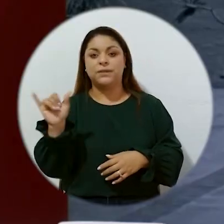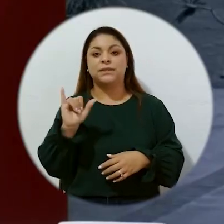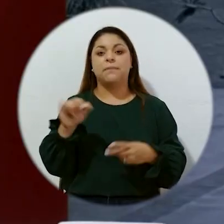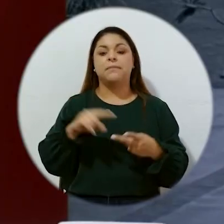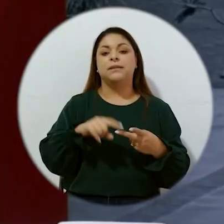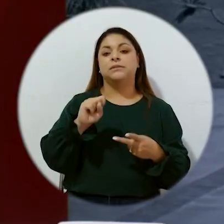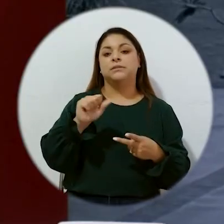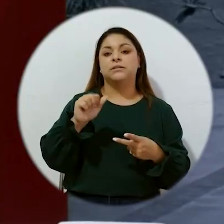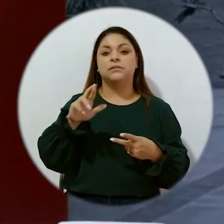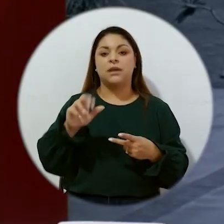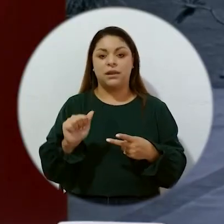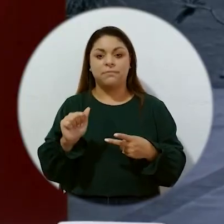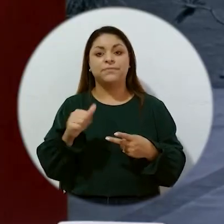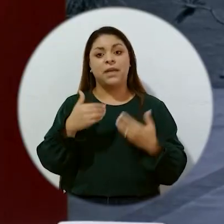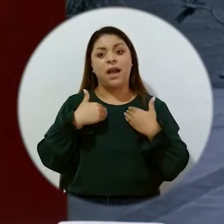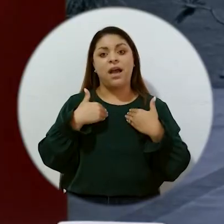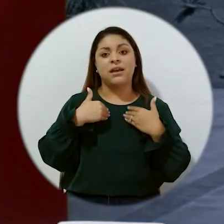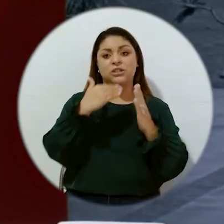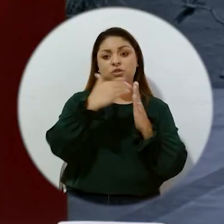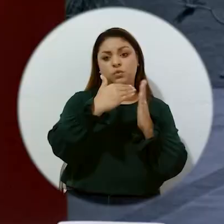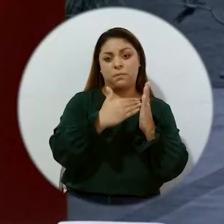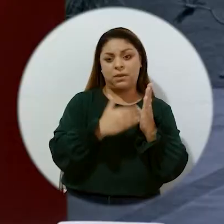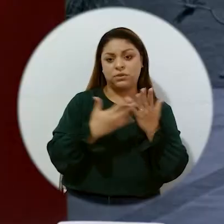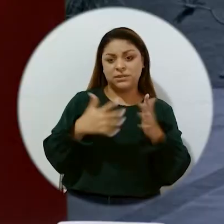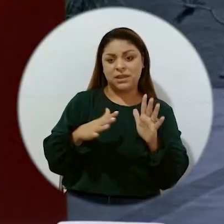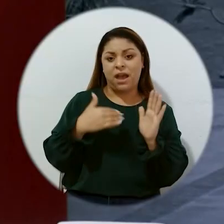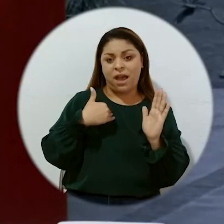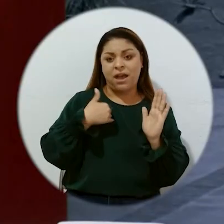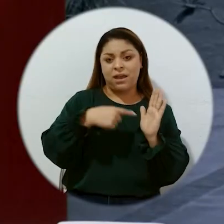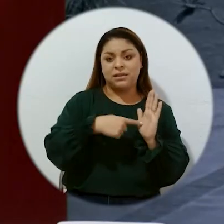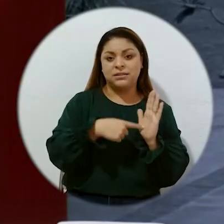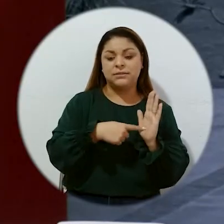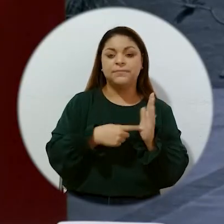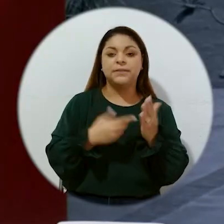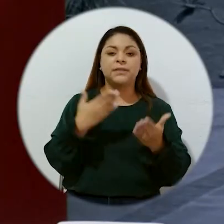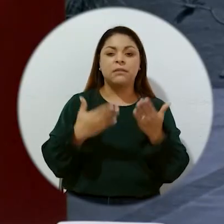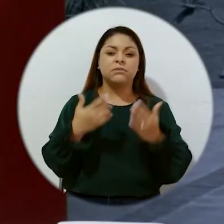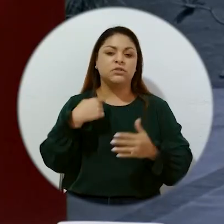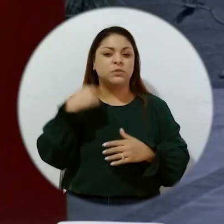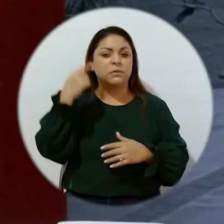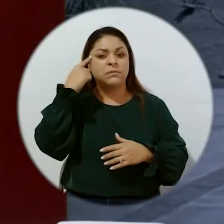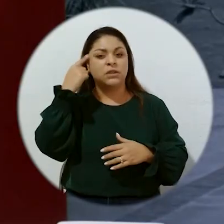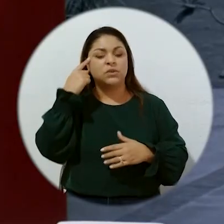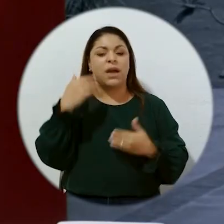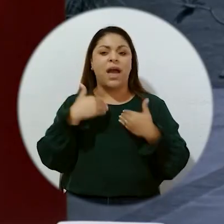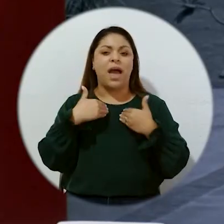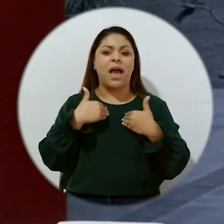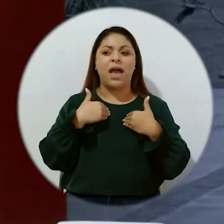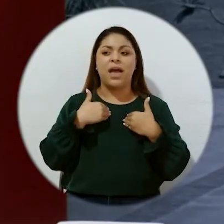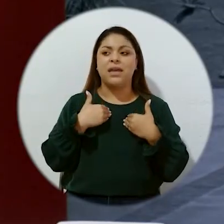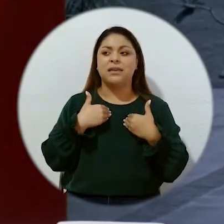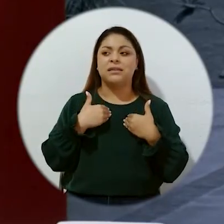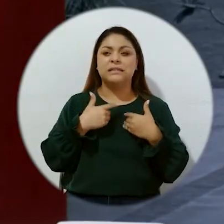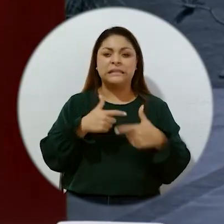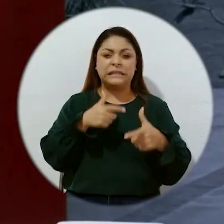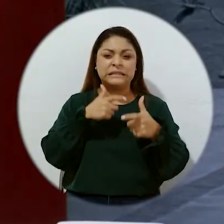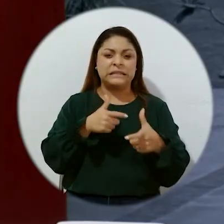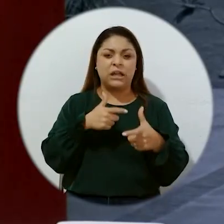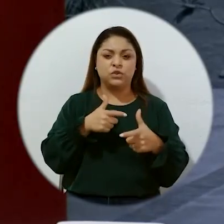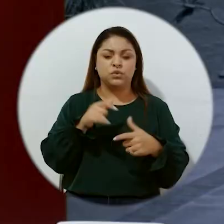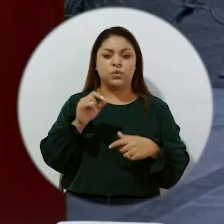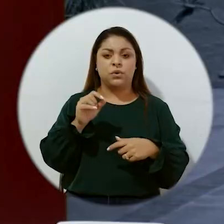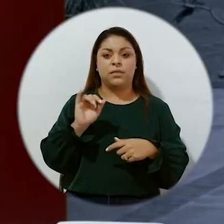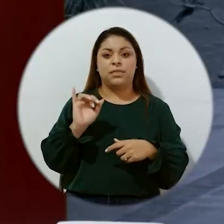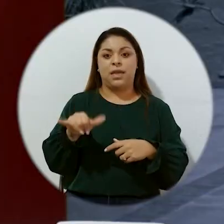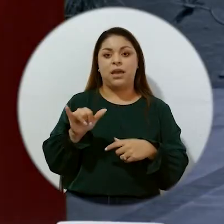Sara, los instrumentos ya existen, ¿verdad? Creo que más bien a veces hay un exceso y más bien se trata